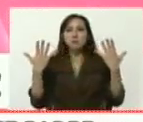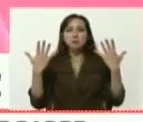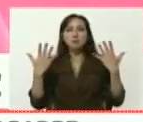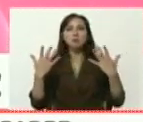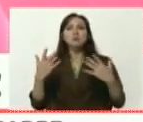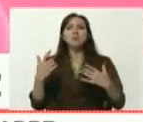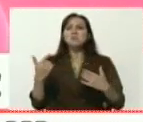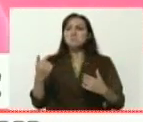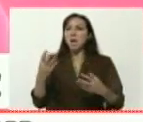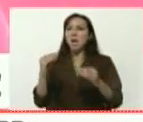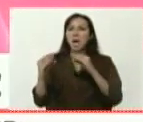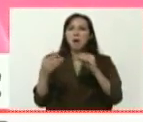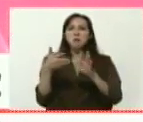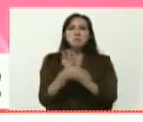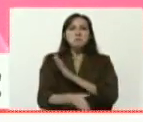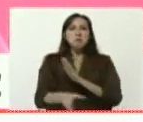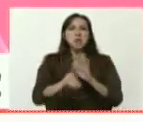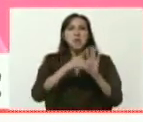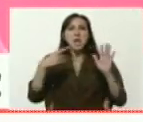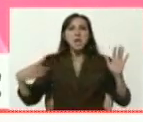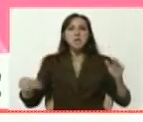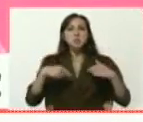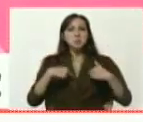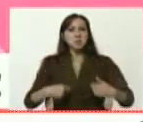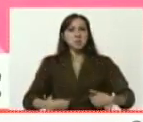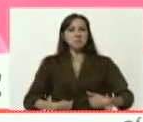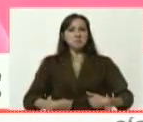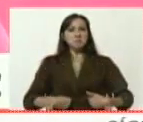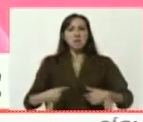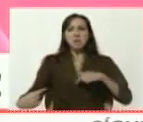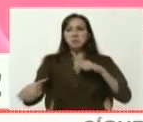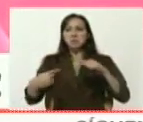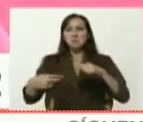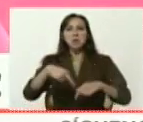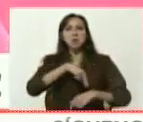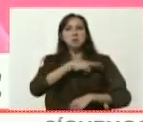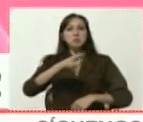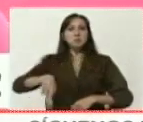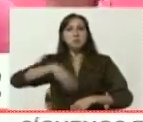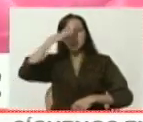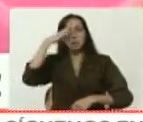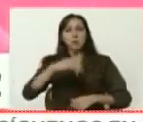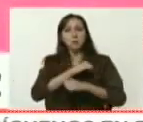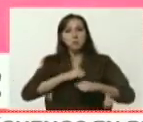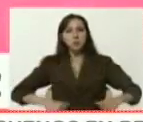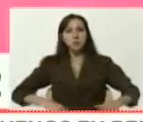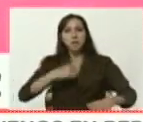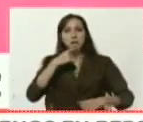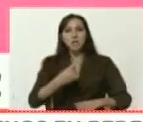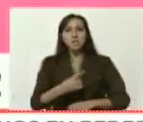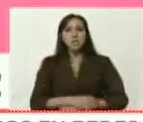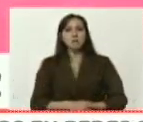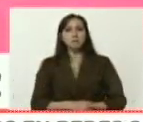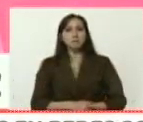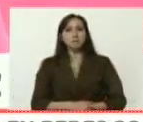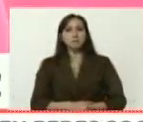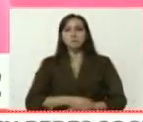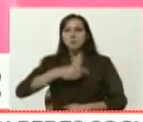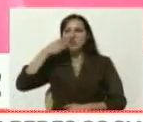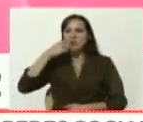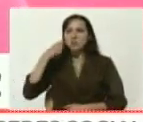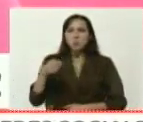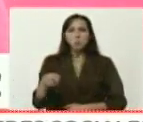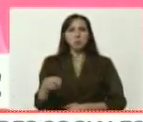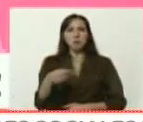humanos, que insulta a nuestra Fuerza Armada Nacional Bolivariana. Les decían prostitutas. Después